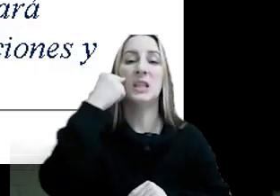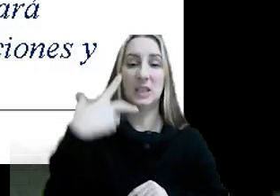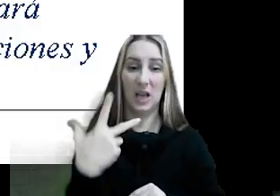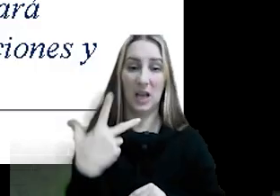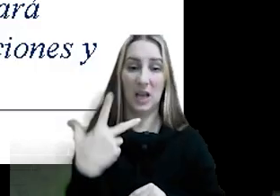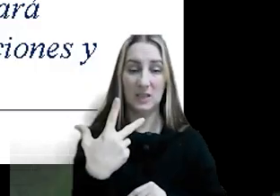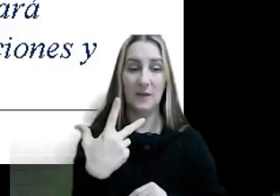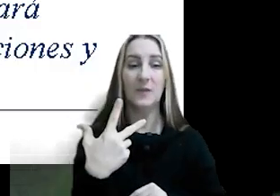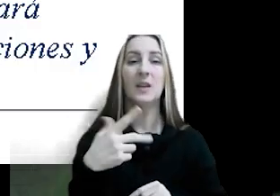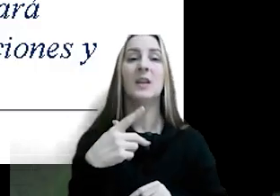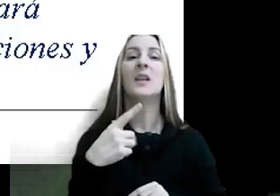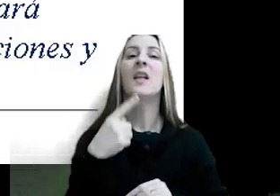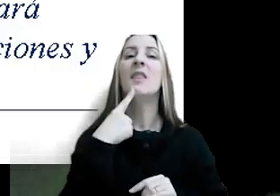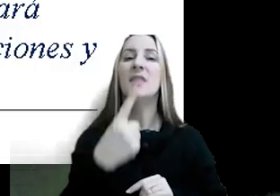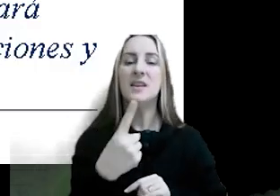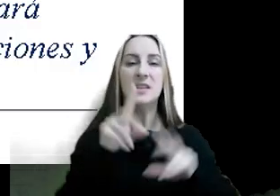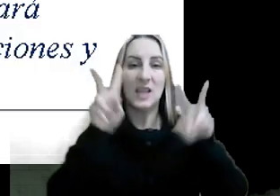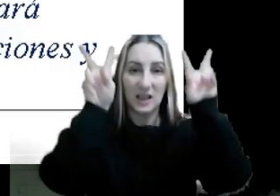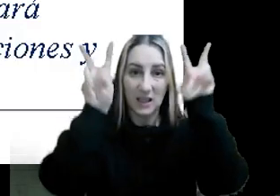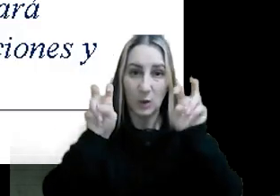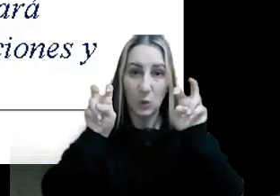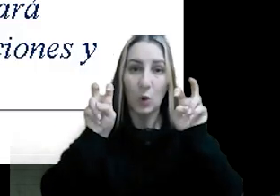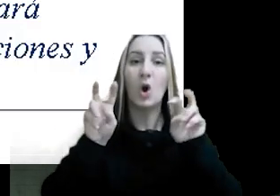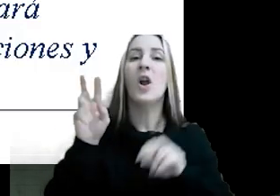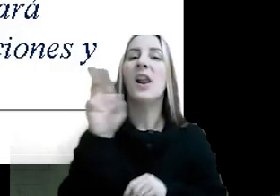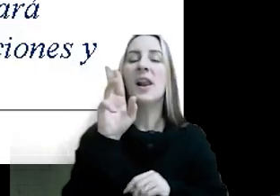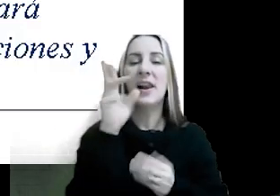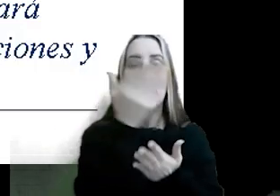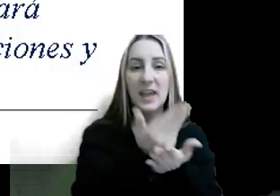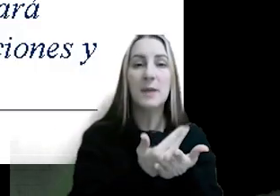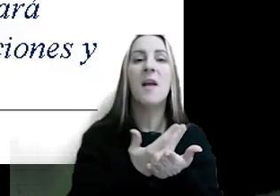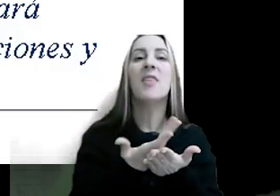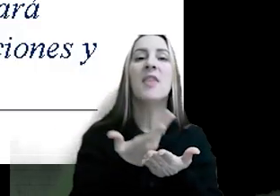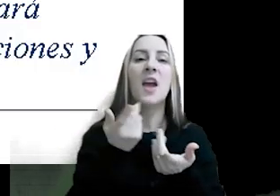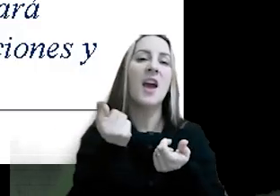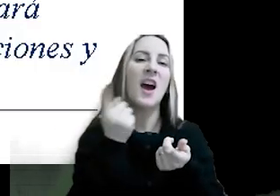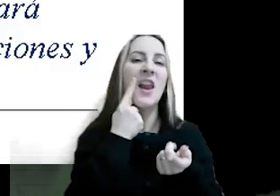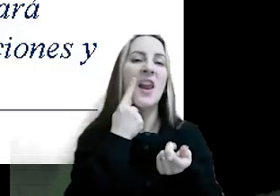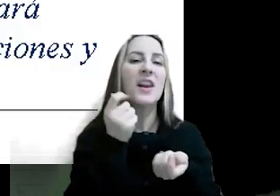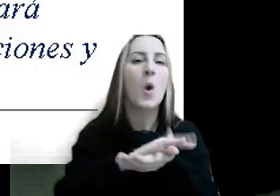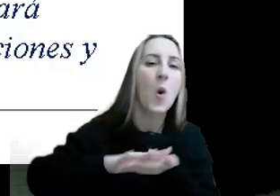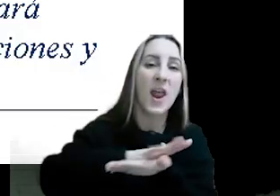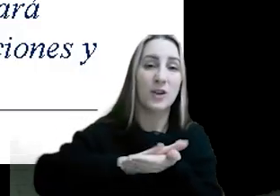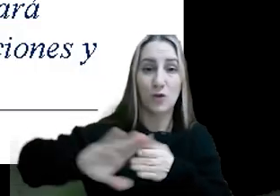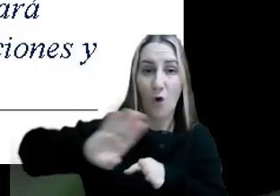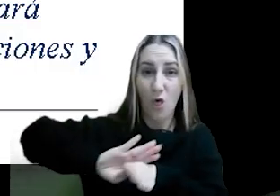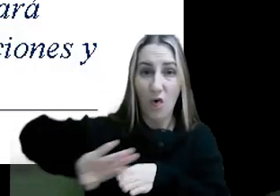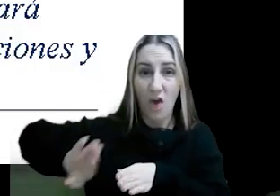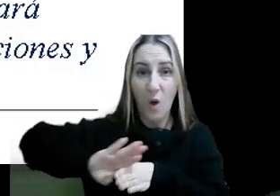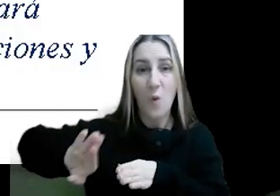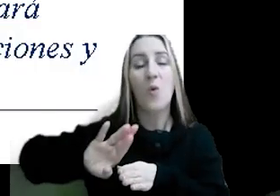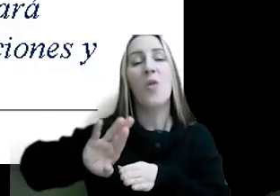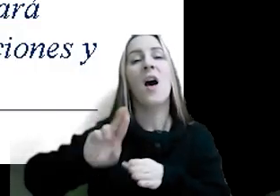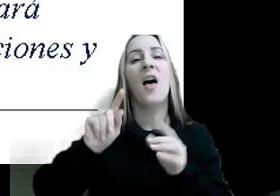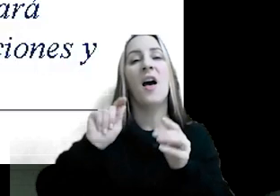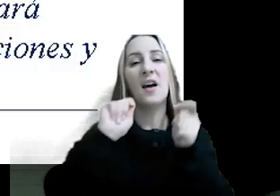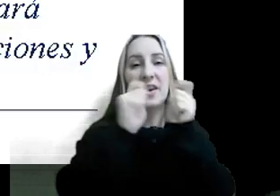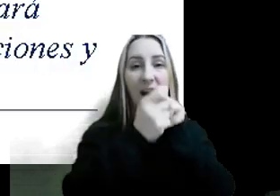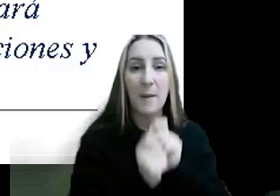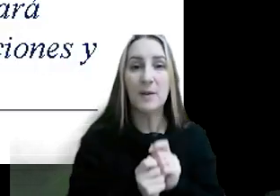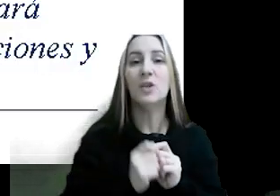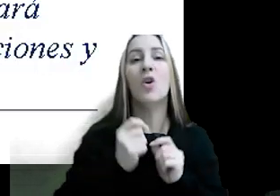el título 1 incorpora este régimen de regularización de deuda, se reglamentó por el decreto 608